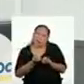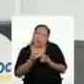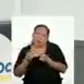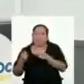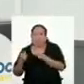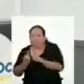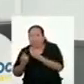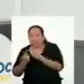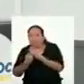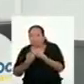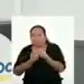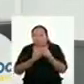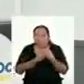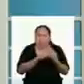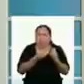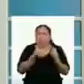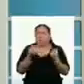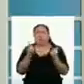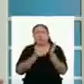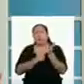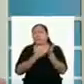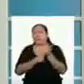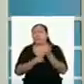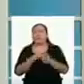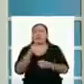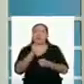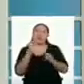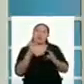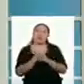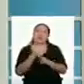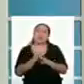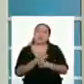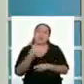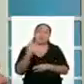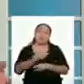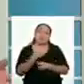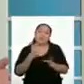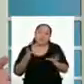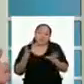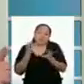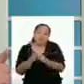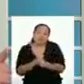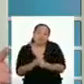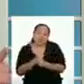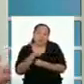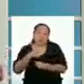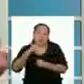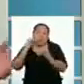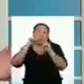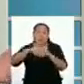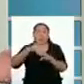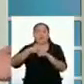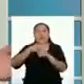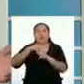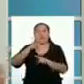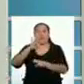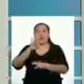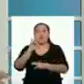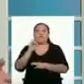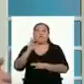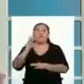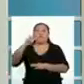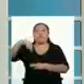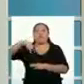estar multiplicando una y otra vez? En matemáticas siempre hay atajos. Nosotros le llamamos fórmulas. Son la salvación.